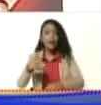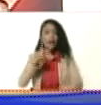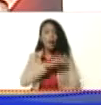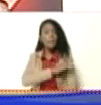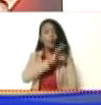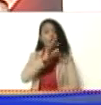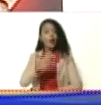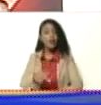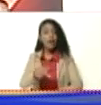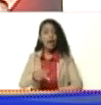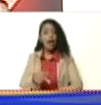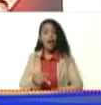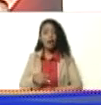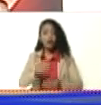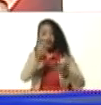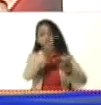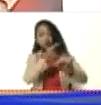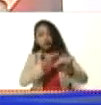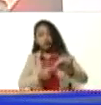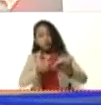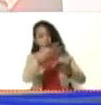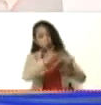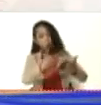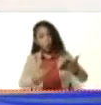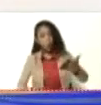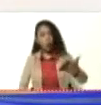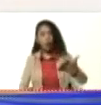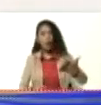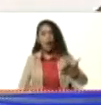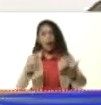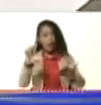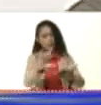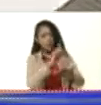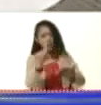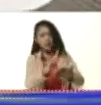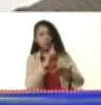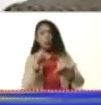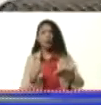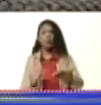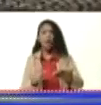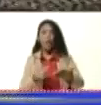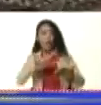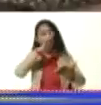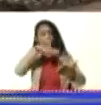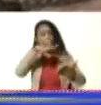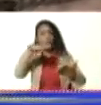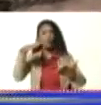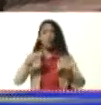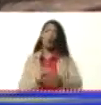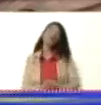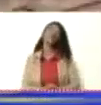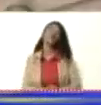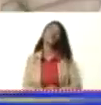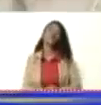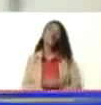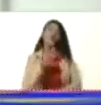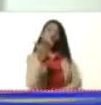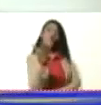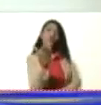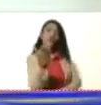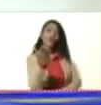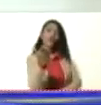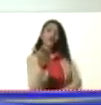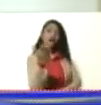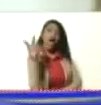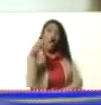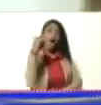el relato, el documental, el libro, la pintura. Ustedes son los